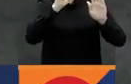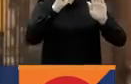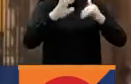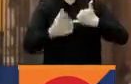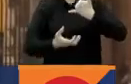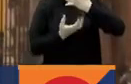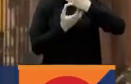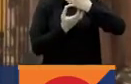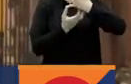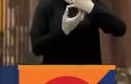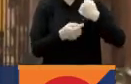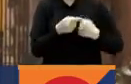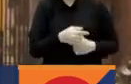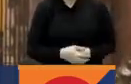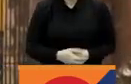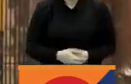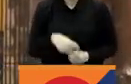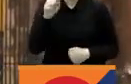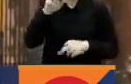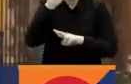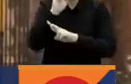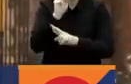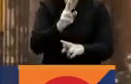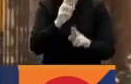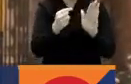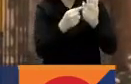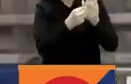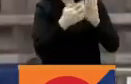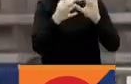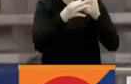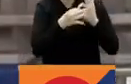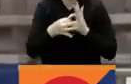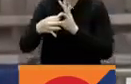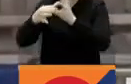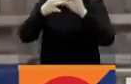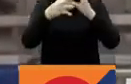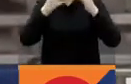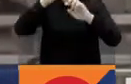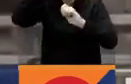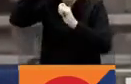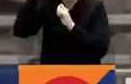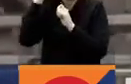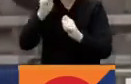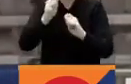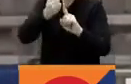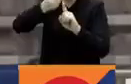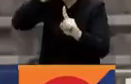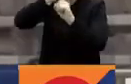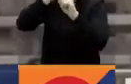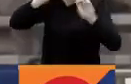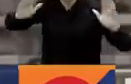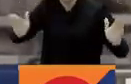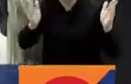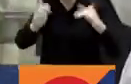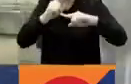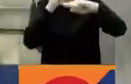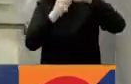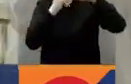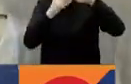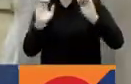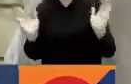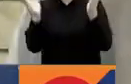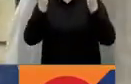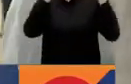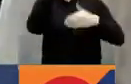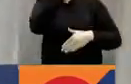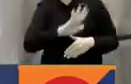Colombia. Esta conmemoración tiene como objetivo sumar esfuerzos nacionales y regionales para generar impactos positivos en zonas estratégicas del país,